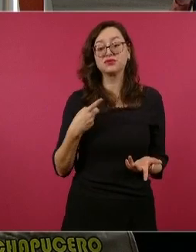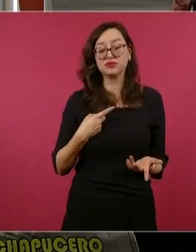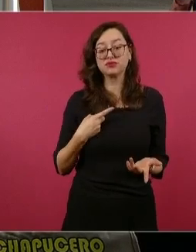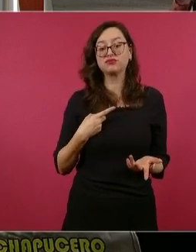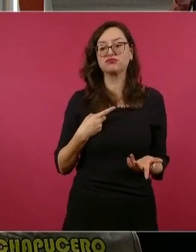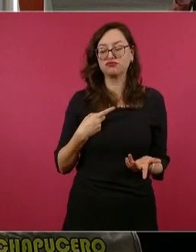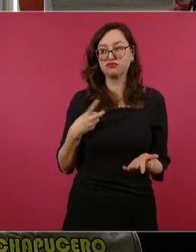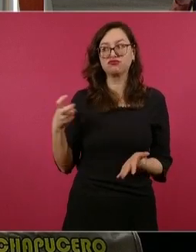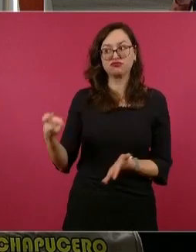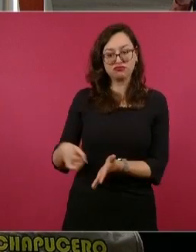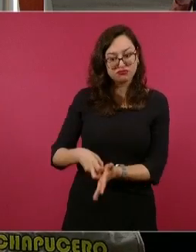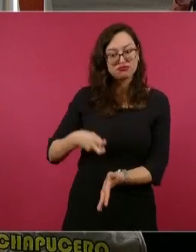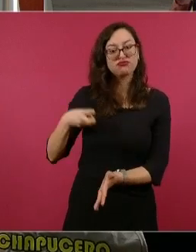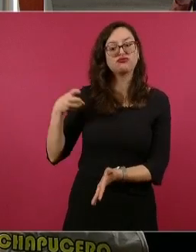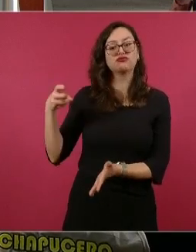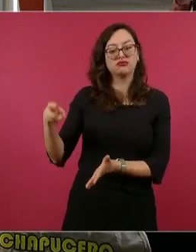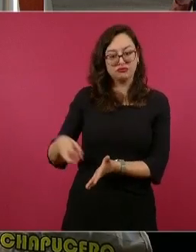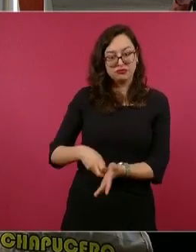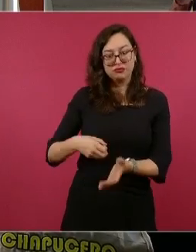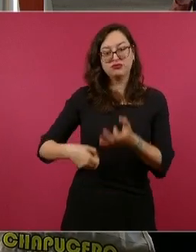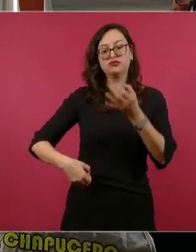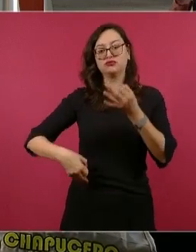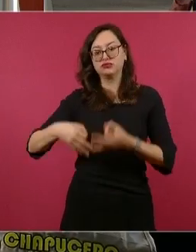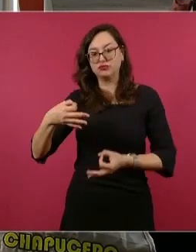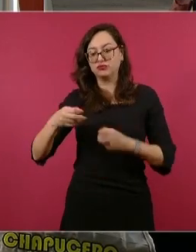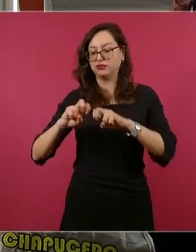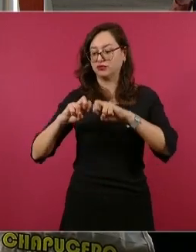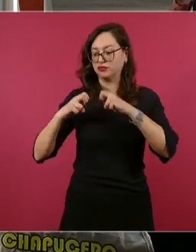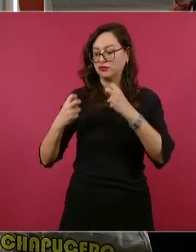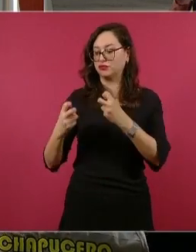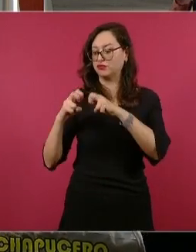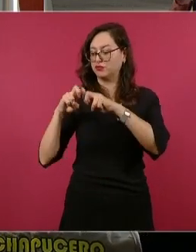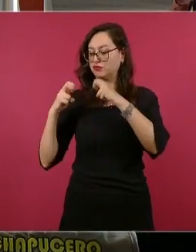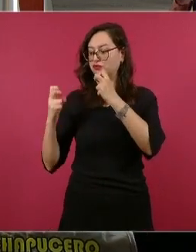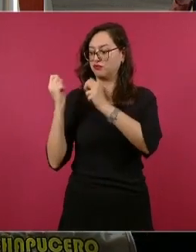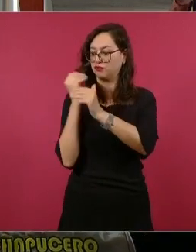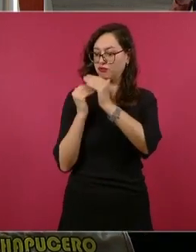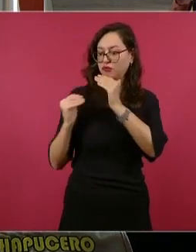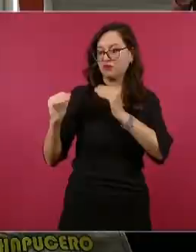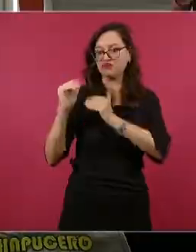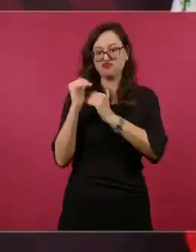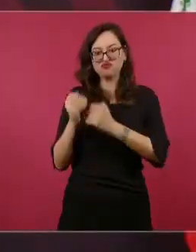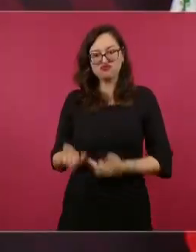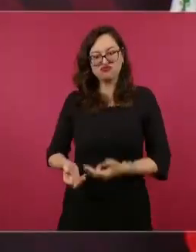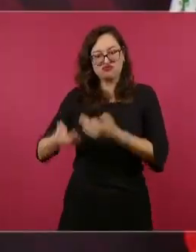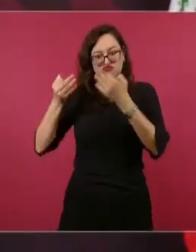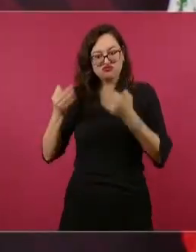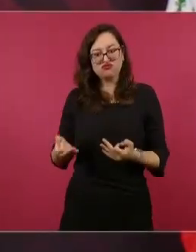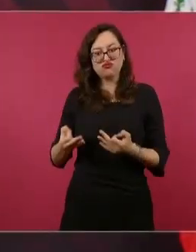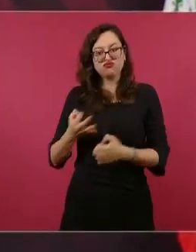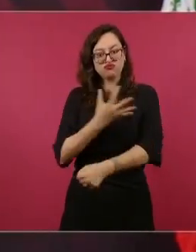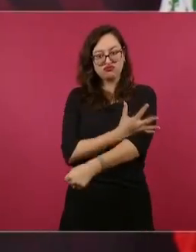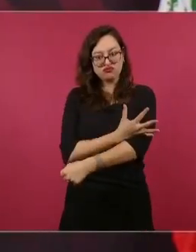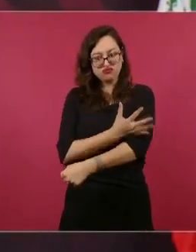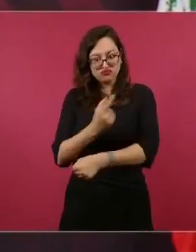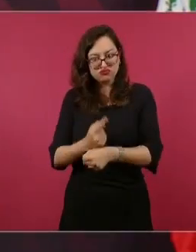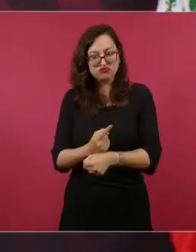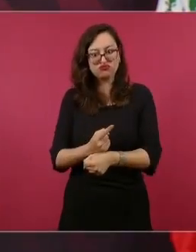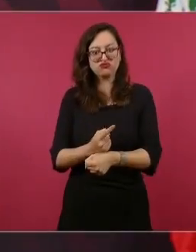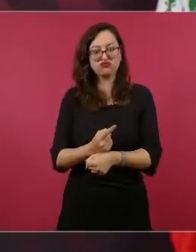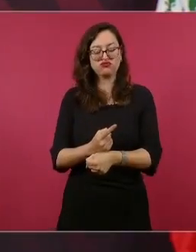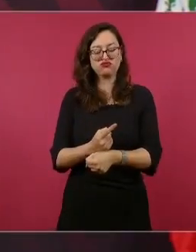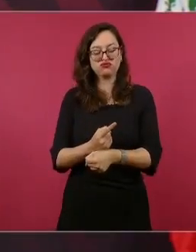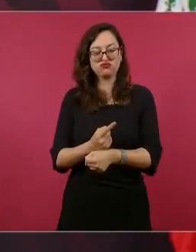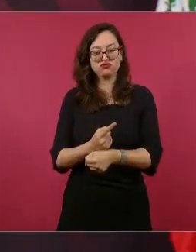jueces, magistrados, ministros íntegros, honestos y el pueblo tiene